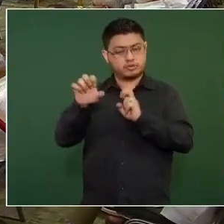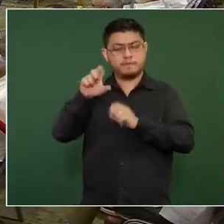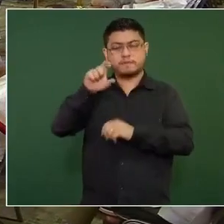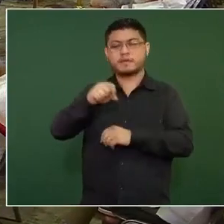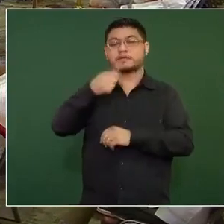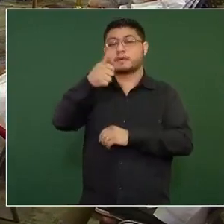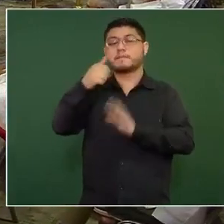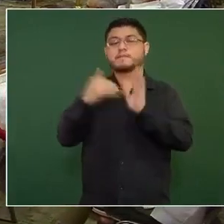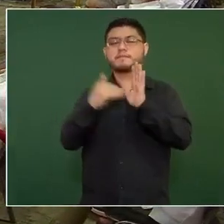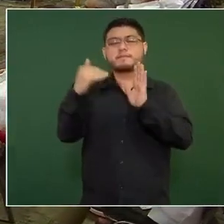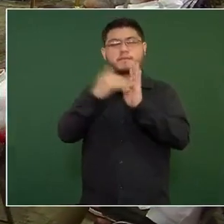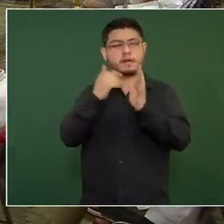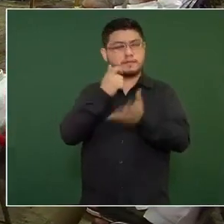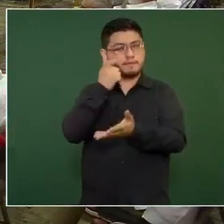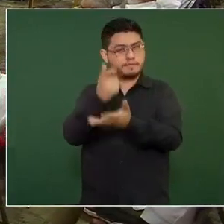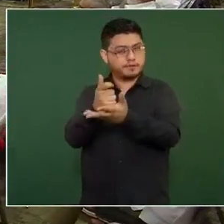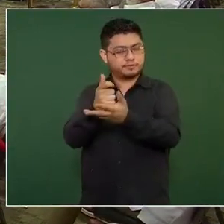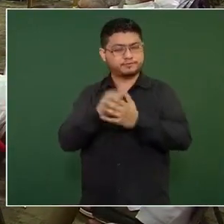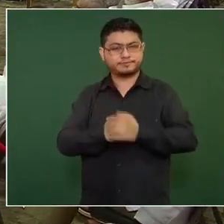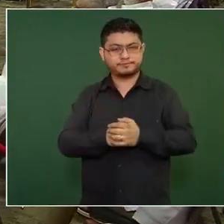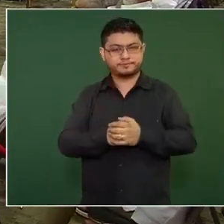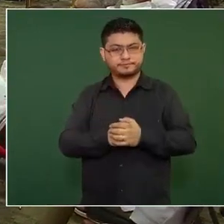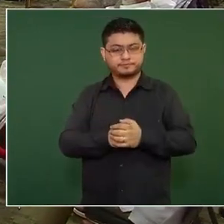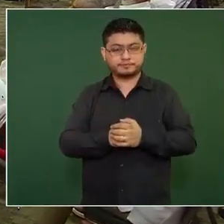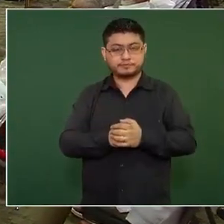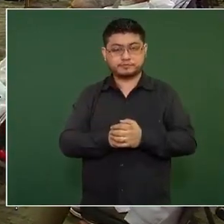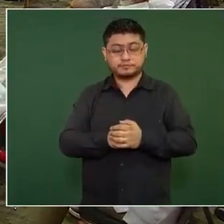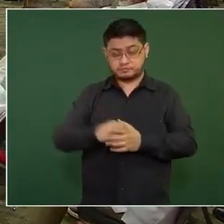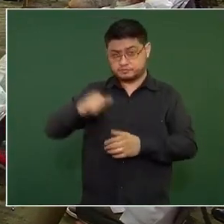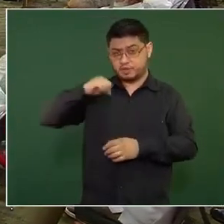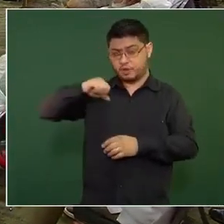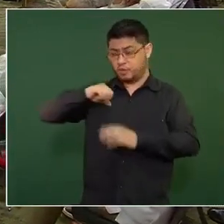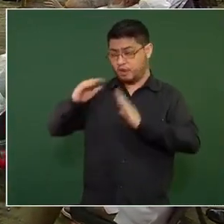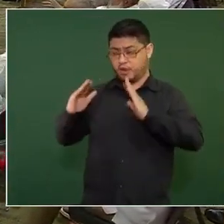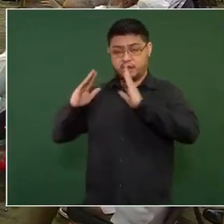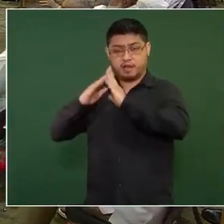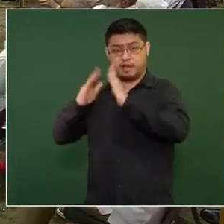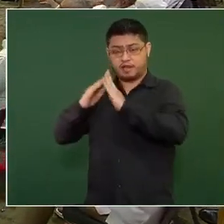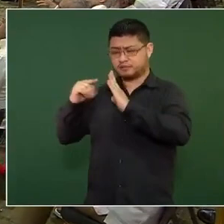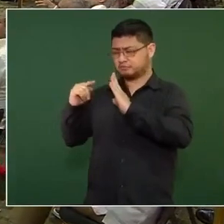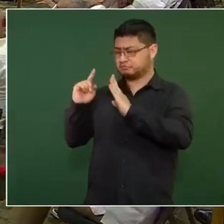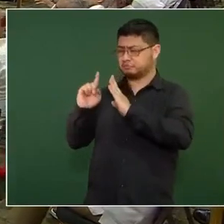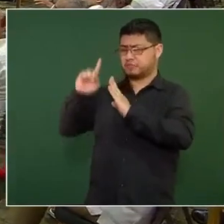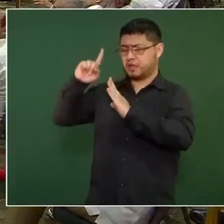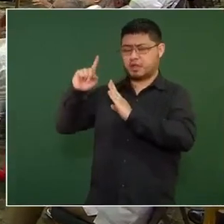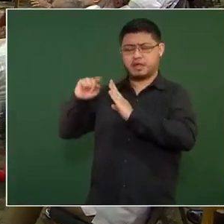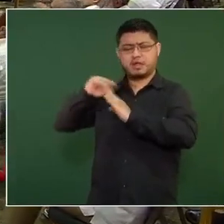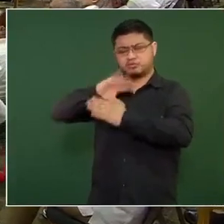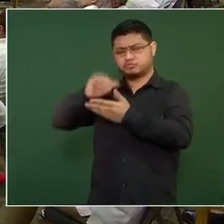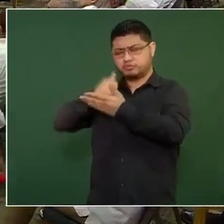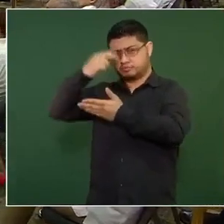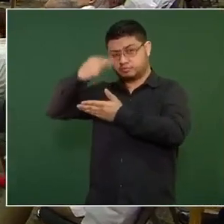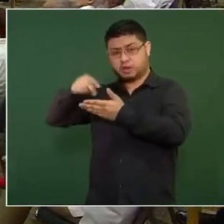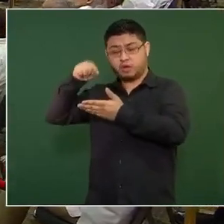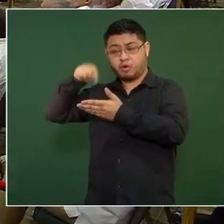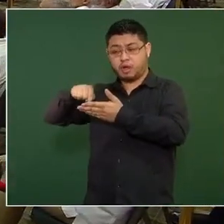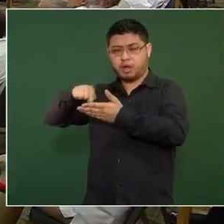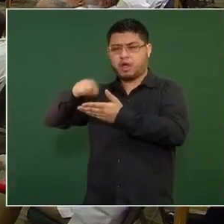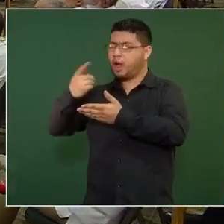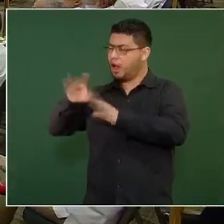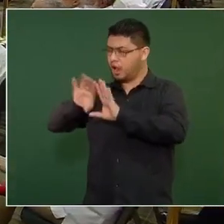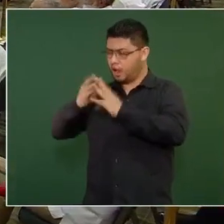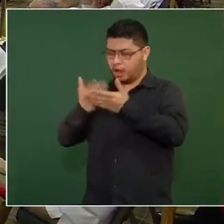15.826 millones de pesos. La antigua residencia oficial de Los Pinos se ha integrado al Bosque de Chapultepec, que